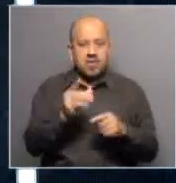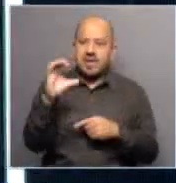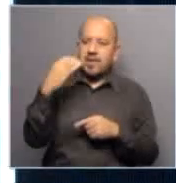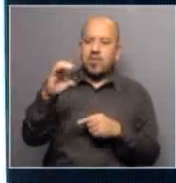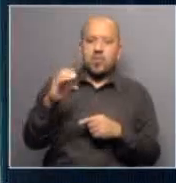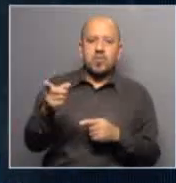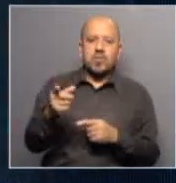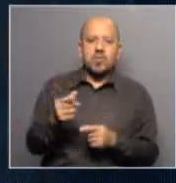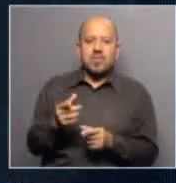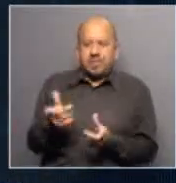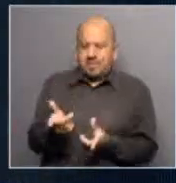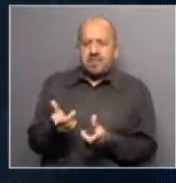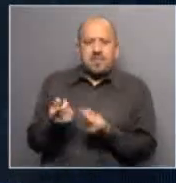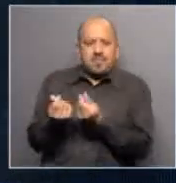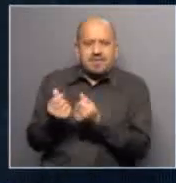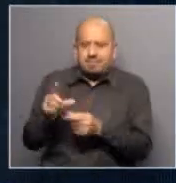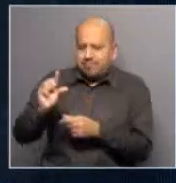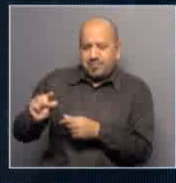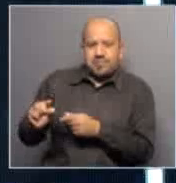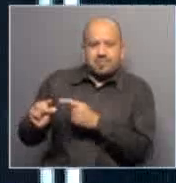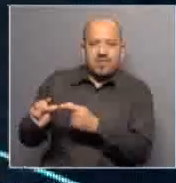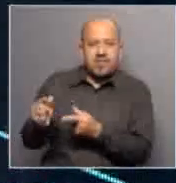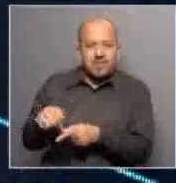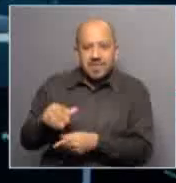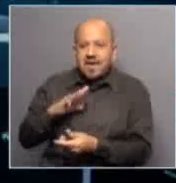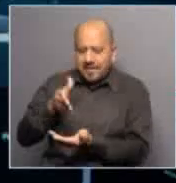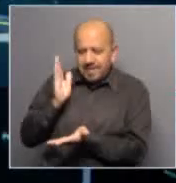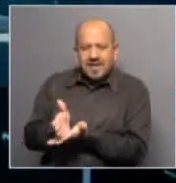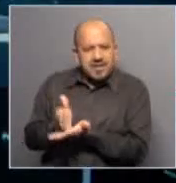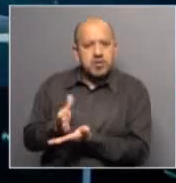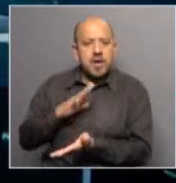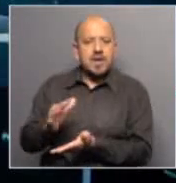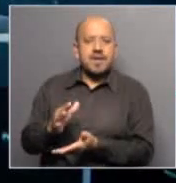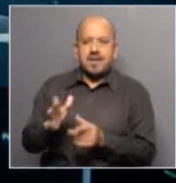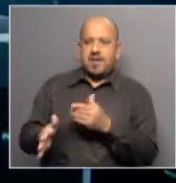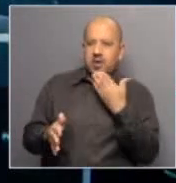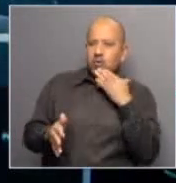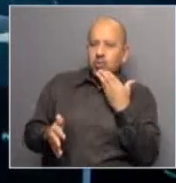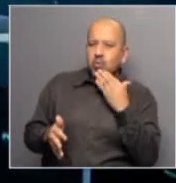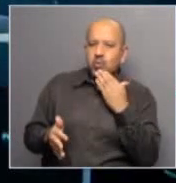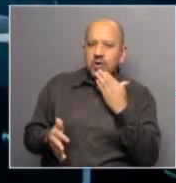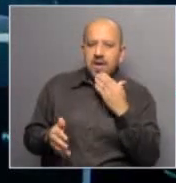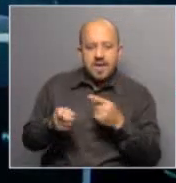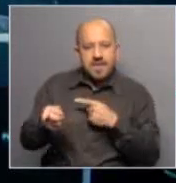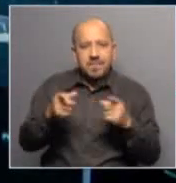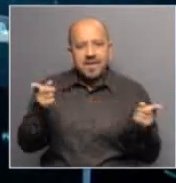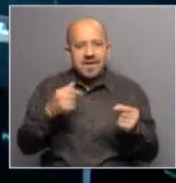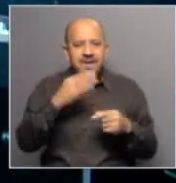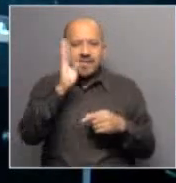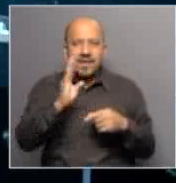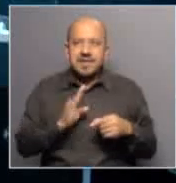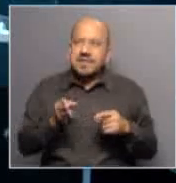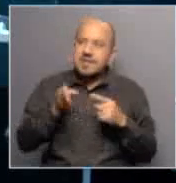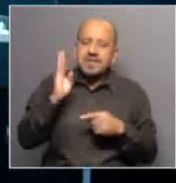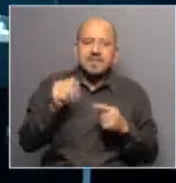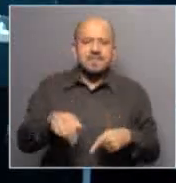tiene una cosita así y tiene un derecho, está sospechado de derivar cannabis para Brasil? Pero